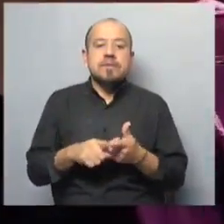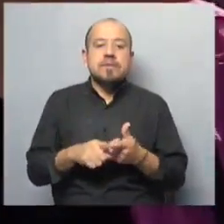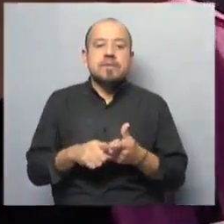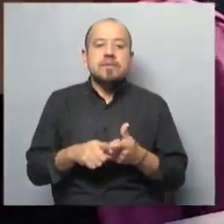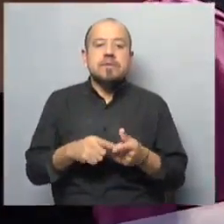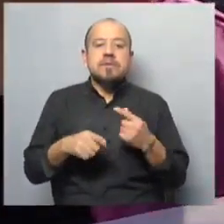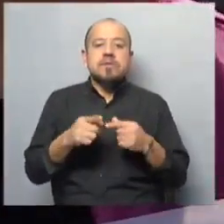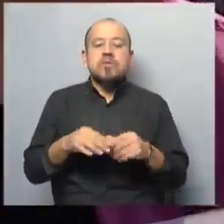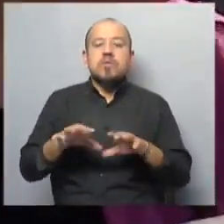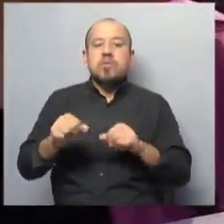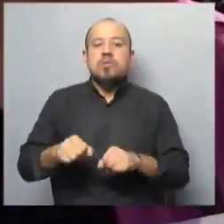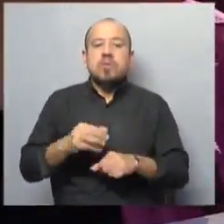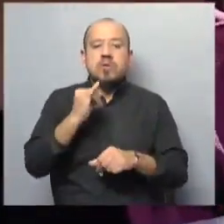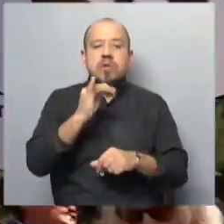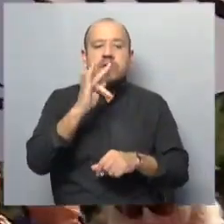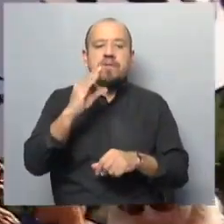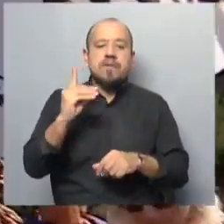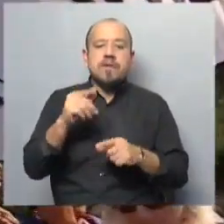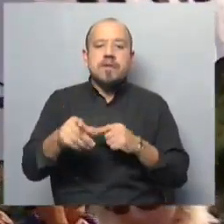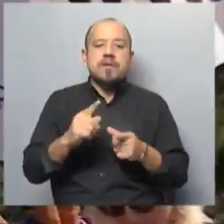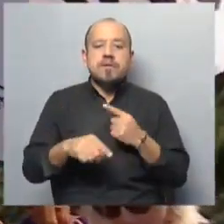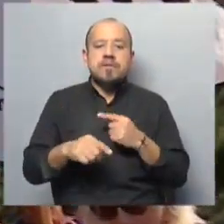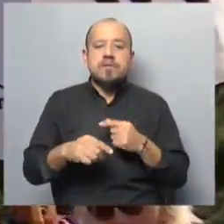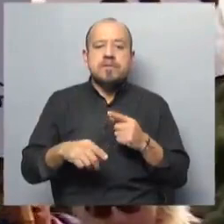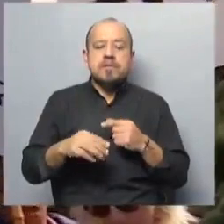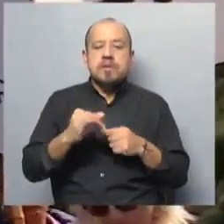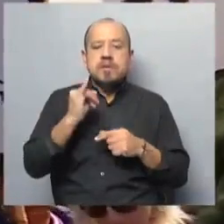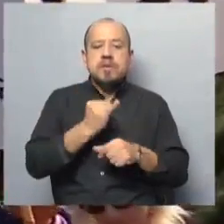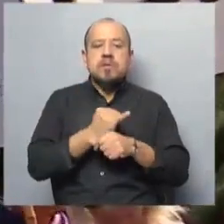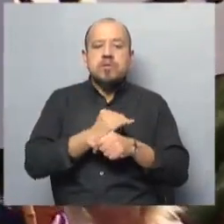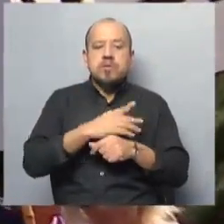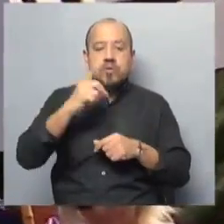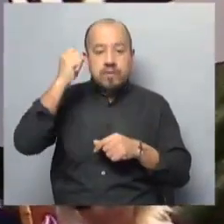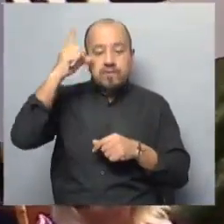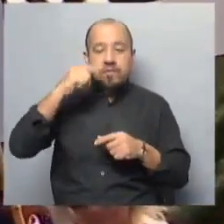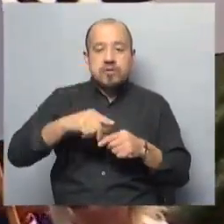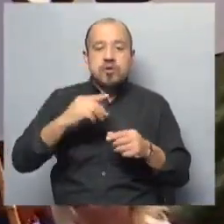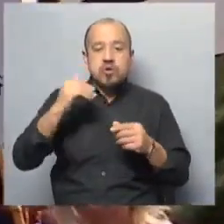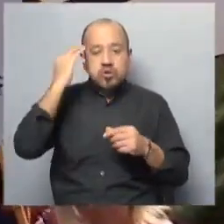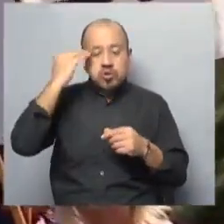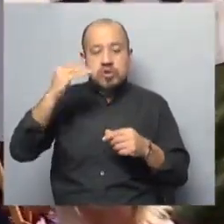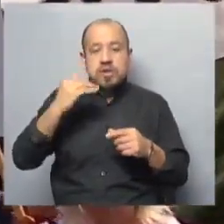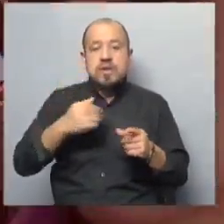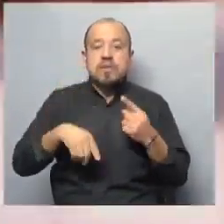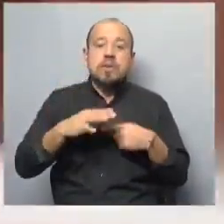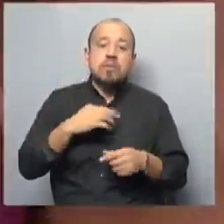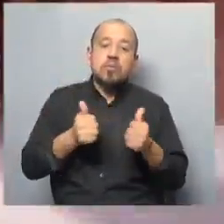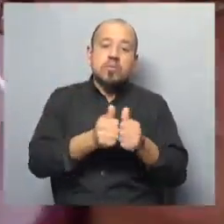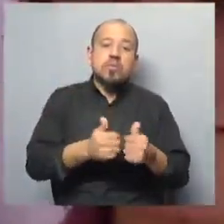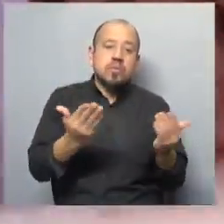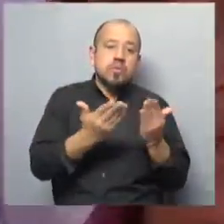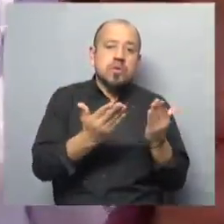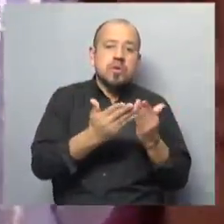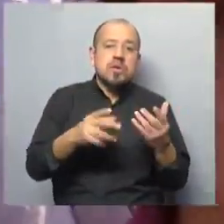fue ocupado, el IFD también fue ocupado, el Instituto de Formación Docente, y estamos acompañando a los estudiantes porque esta lucha y